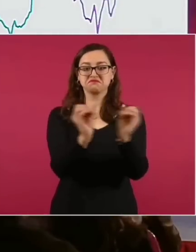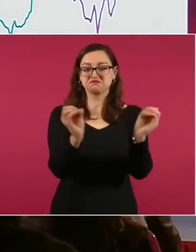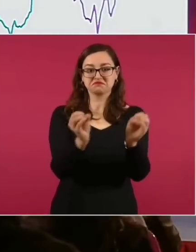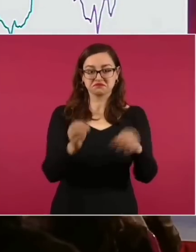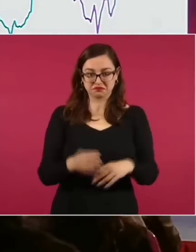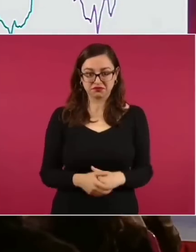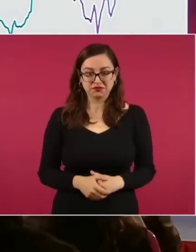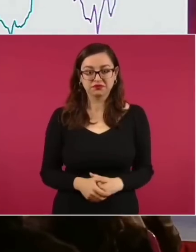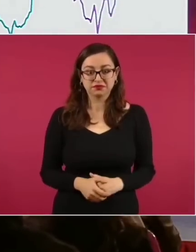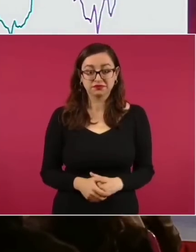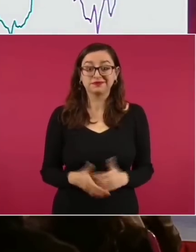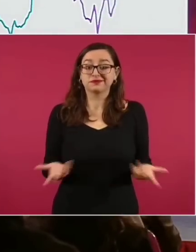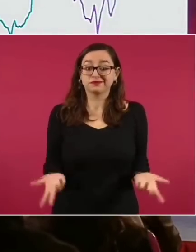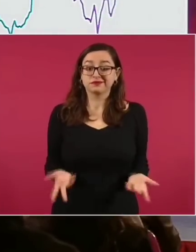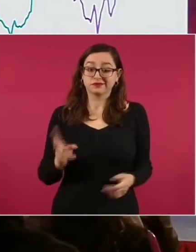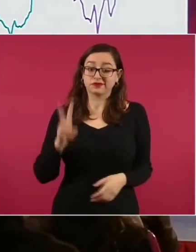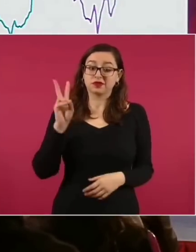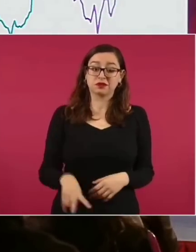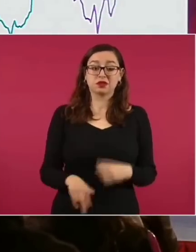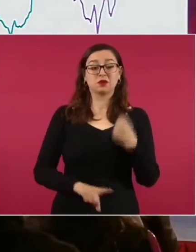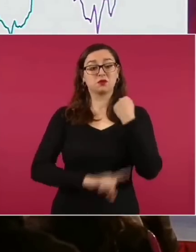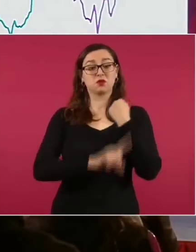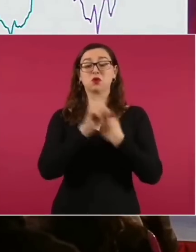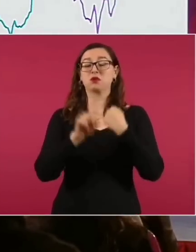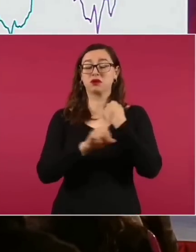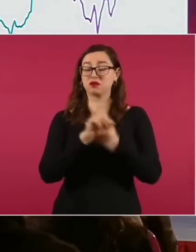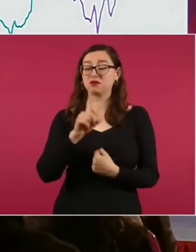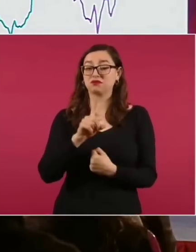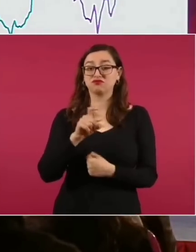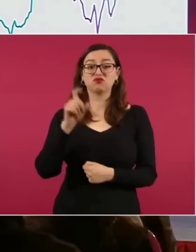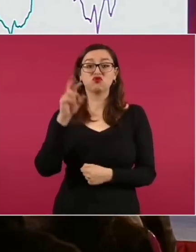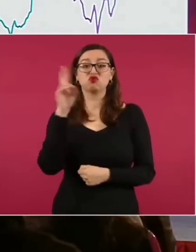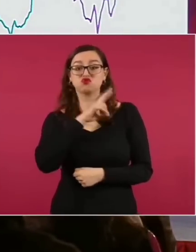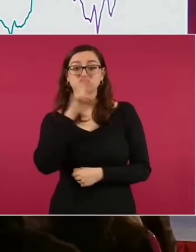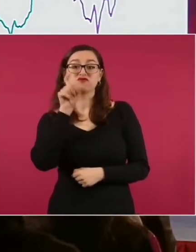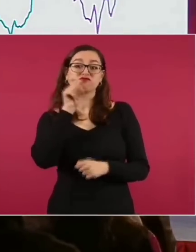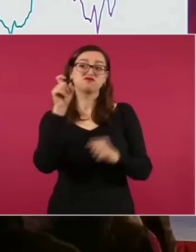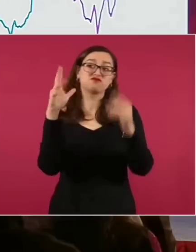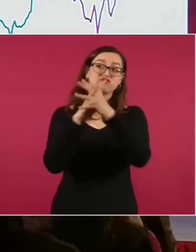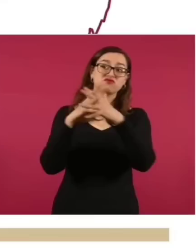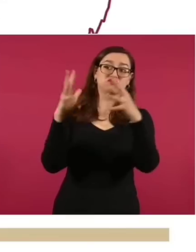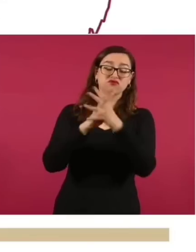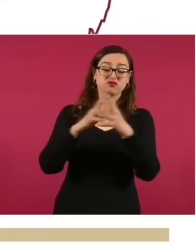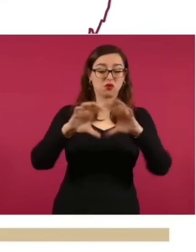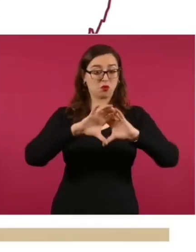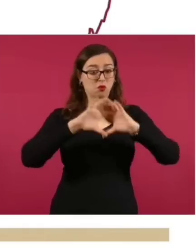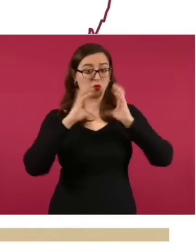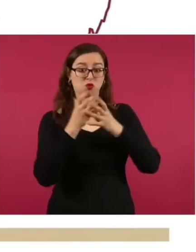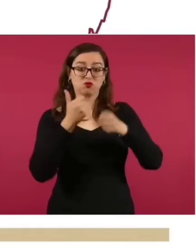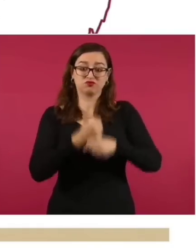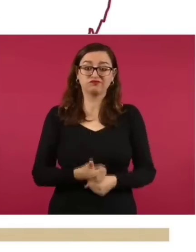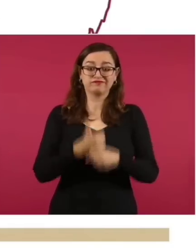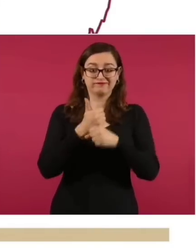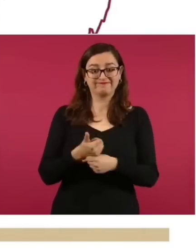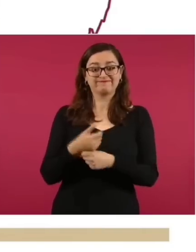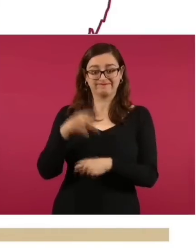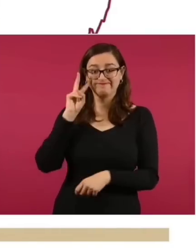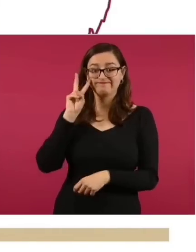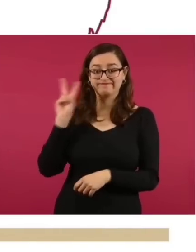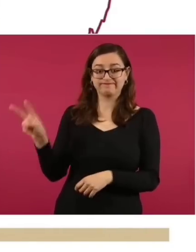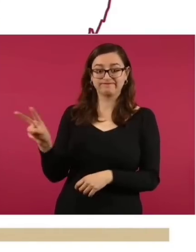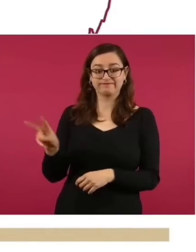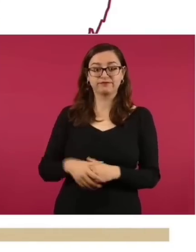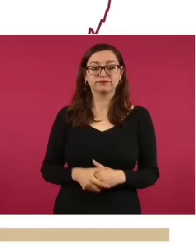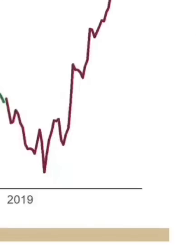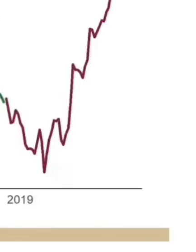inflación está afectando a todo el mundo derivado principalmente del conflicto entre Rusia y Ucrania así como las consecuencias de la